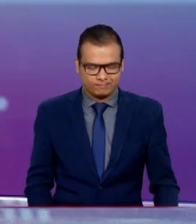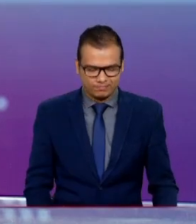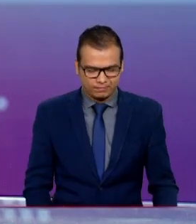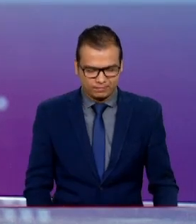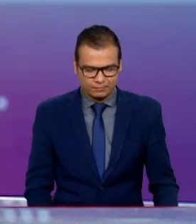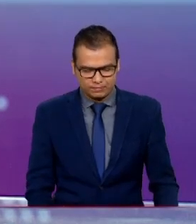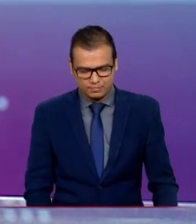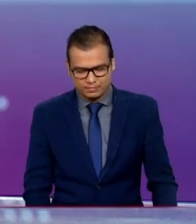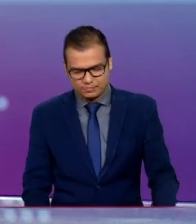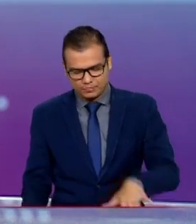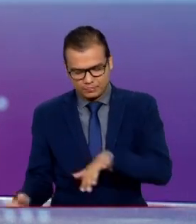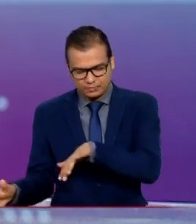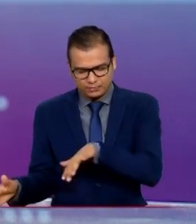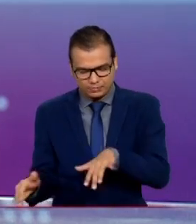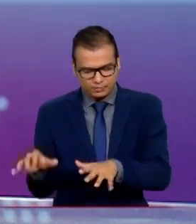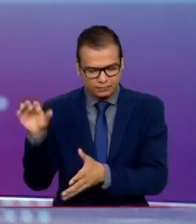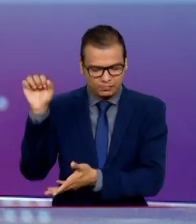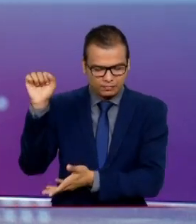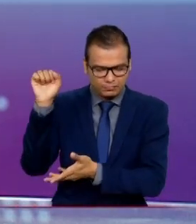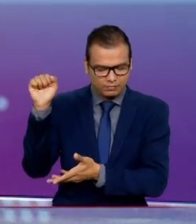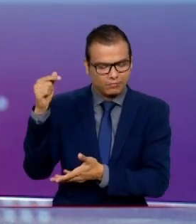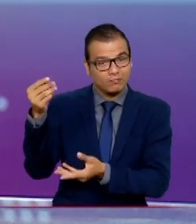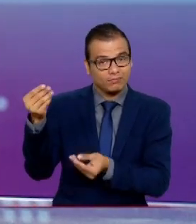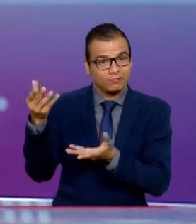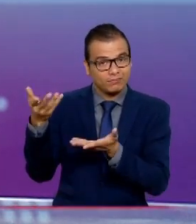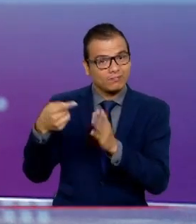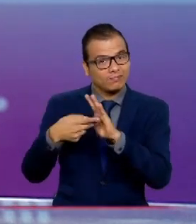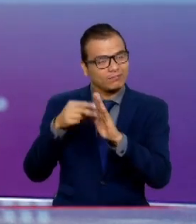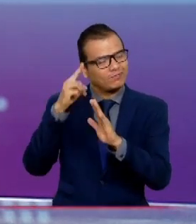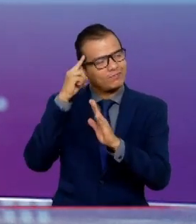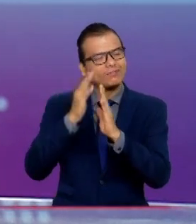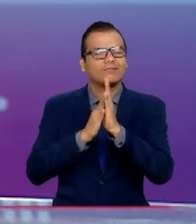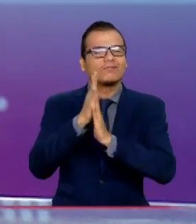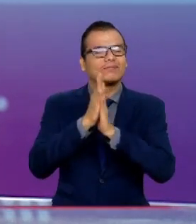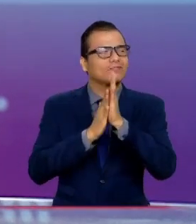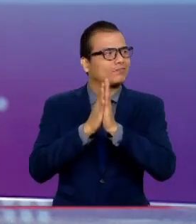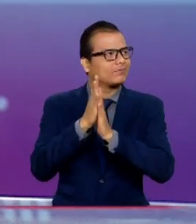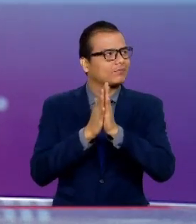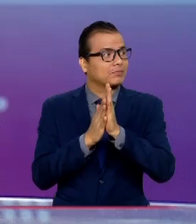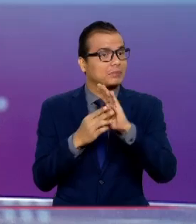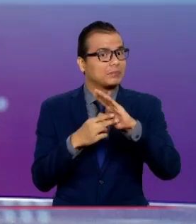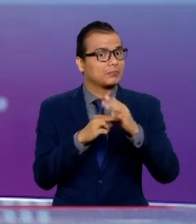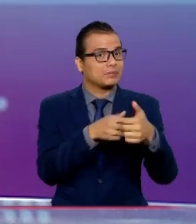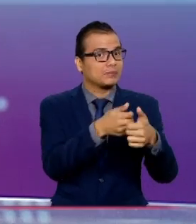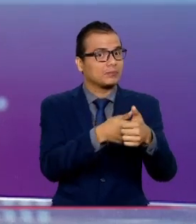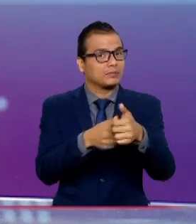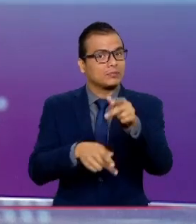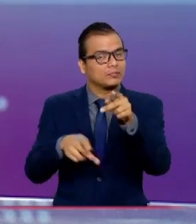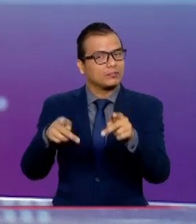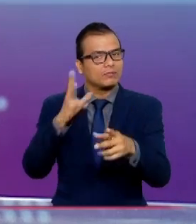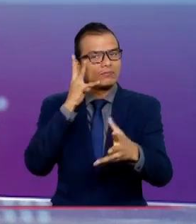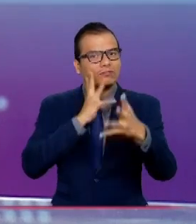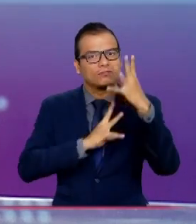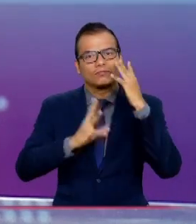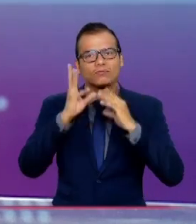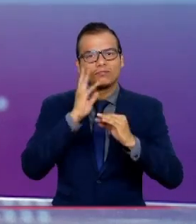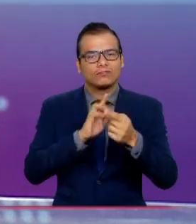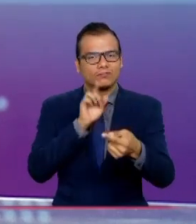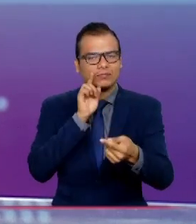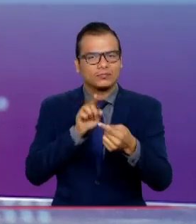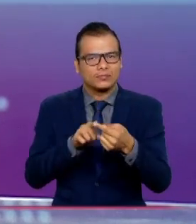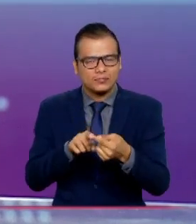La mochila Atrapasueños, una innovadora red de experiencias comunitarias diseñadas para proteger integralmente a